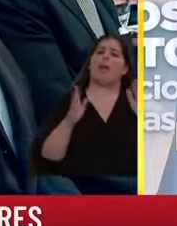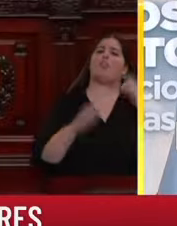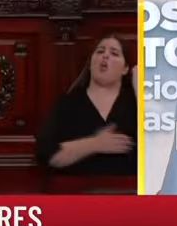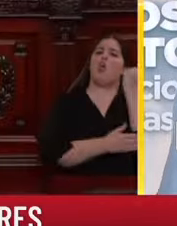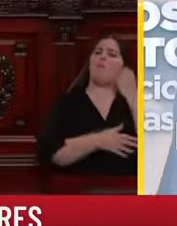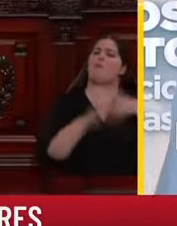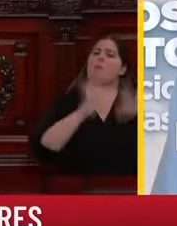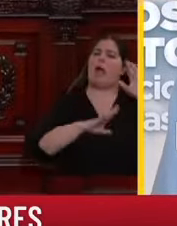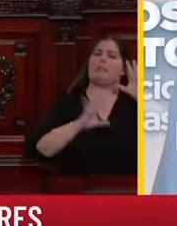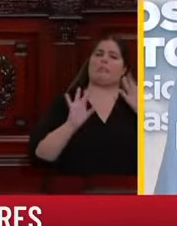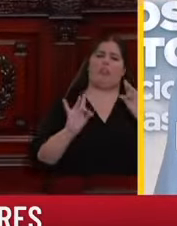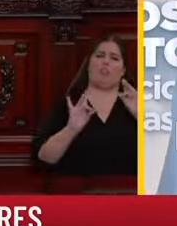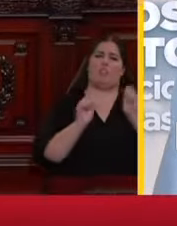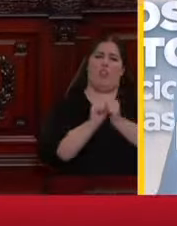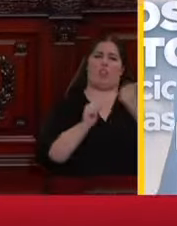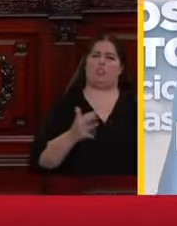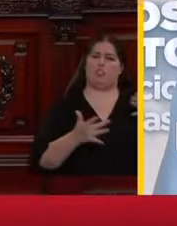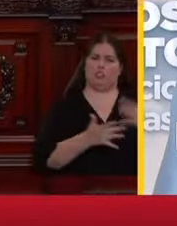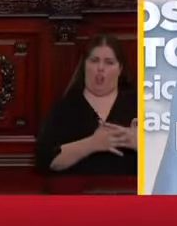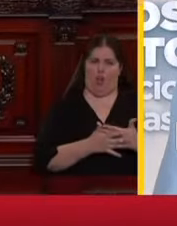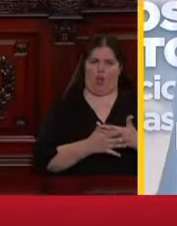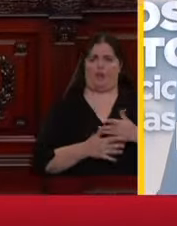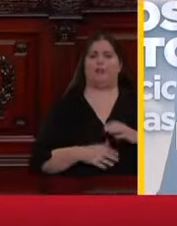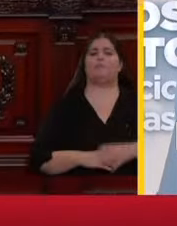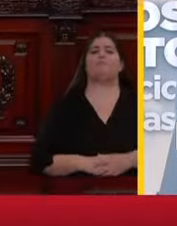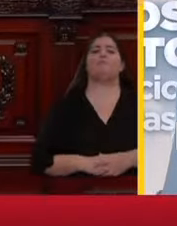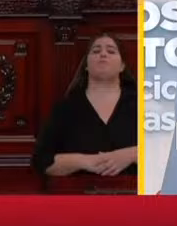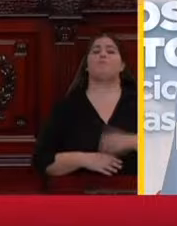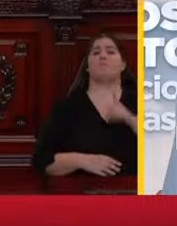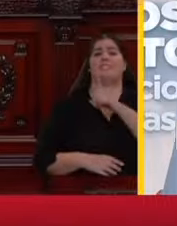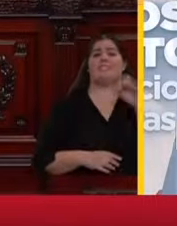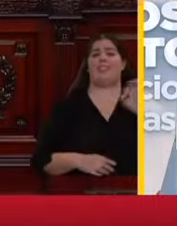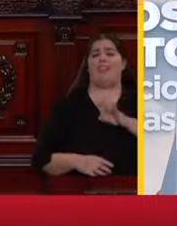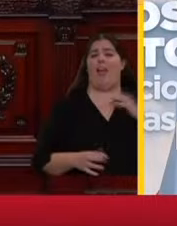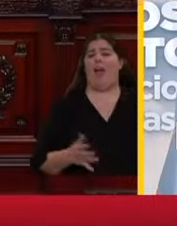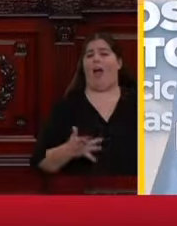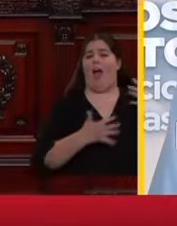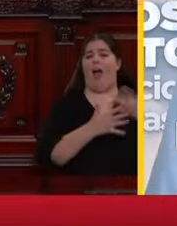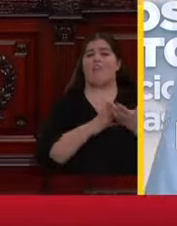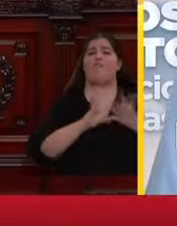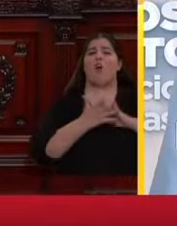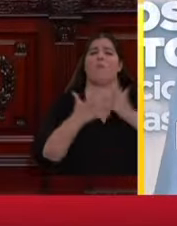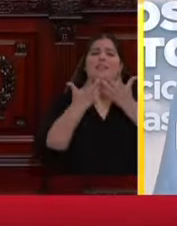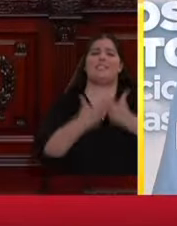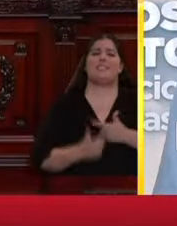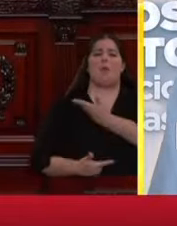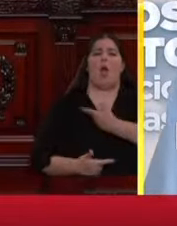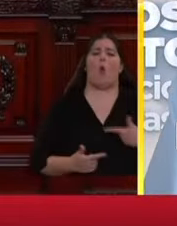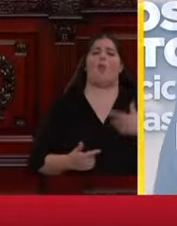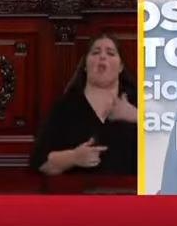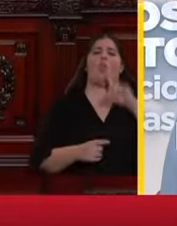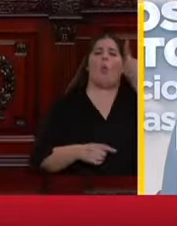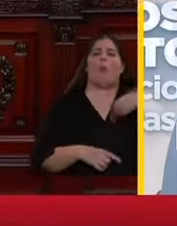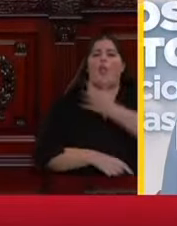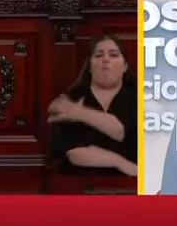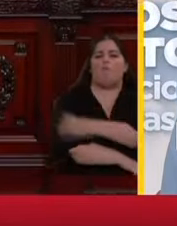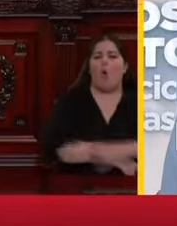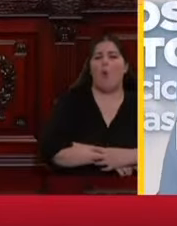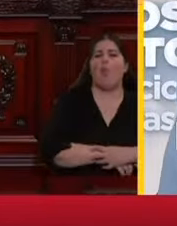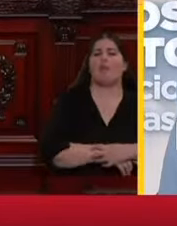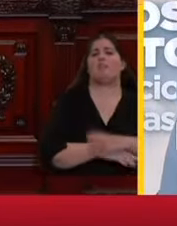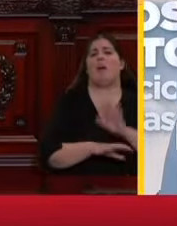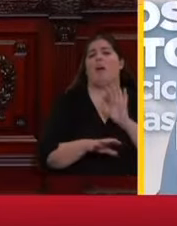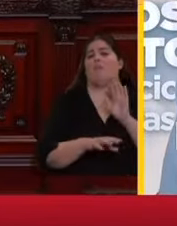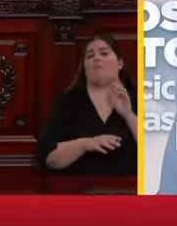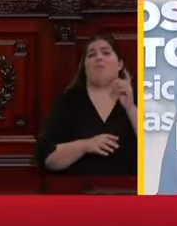No, bueno, no tanto, 49 años. Ah, pero no tanto, te tuteo también porque somos de la misma provincia. Sí, señor. Sí, señor.